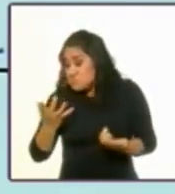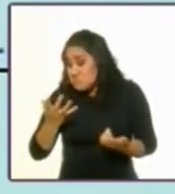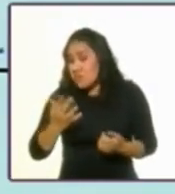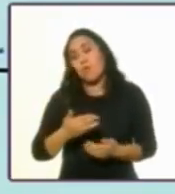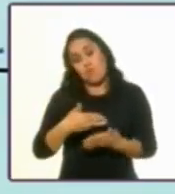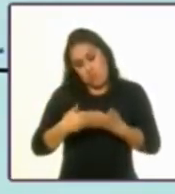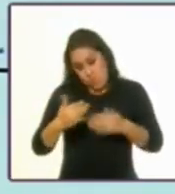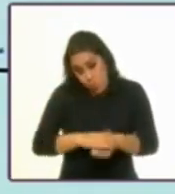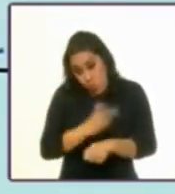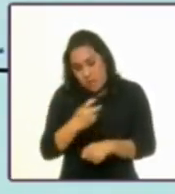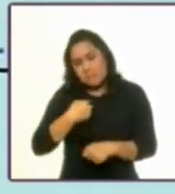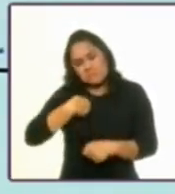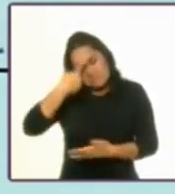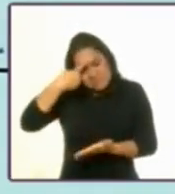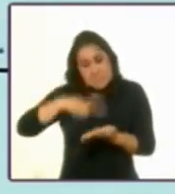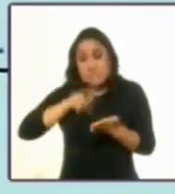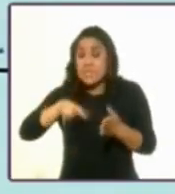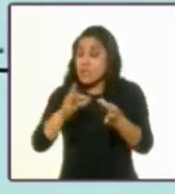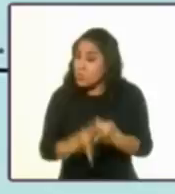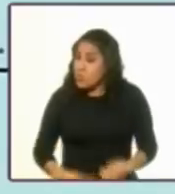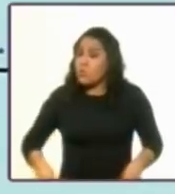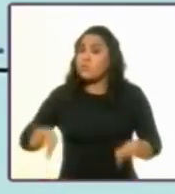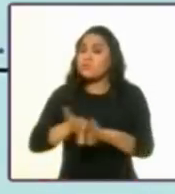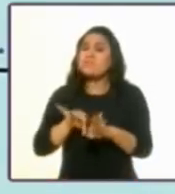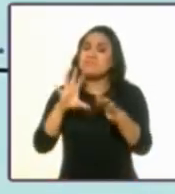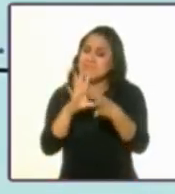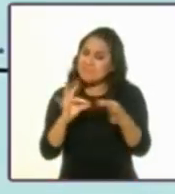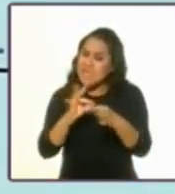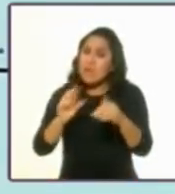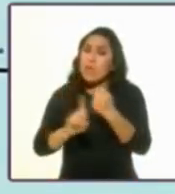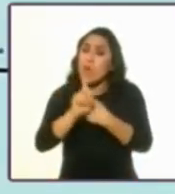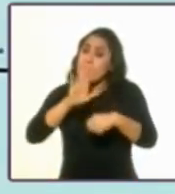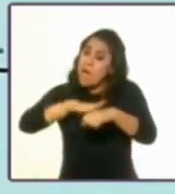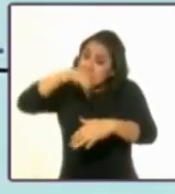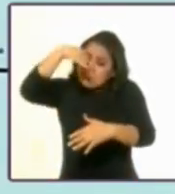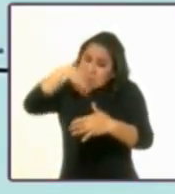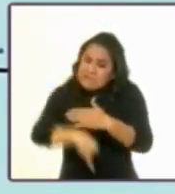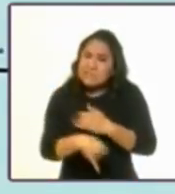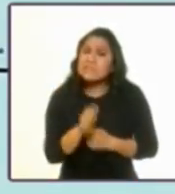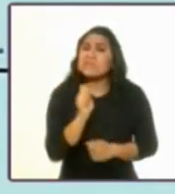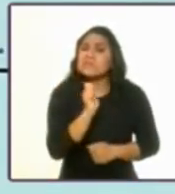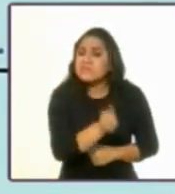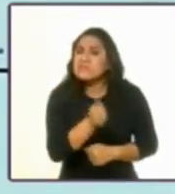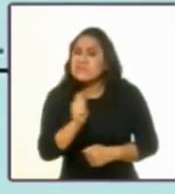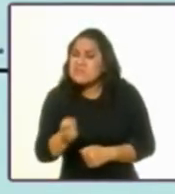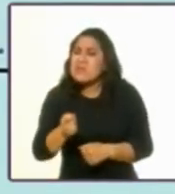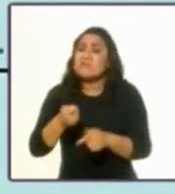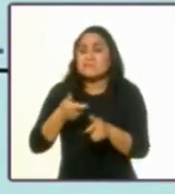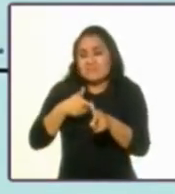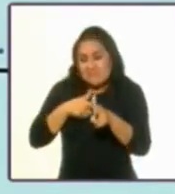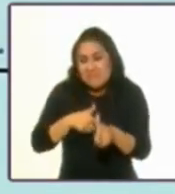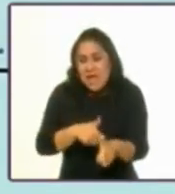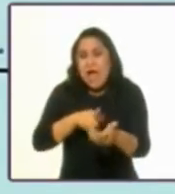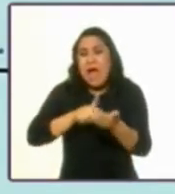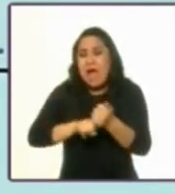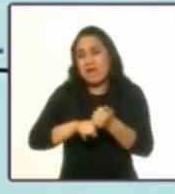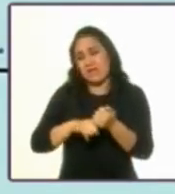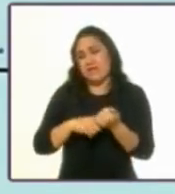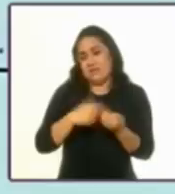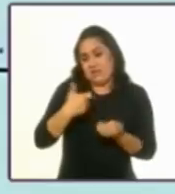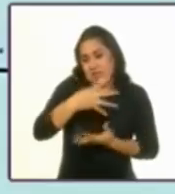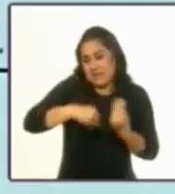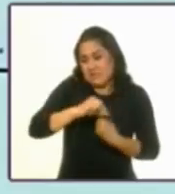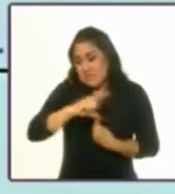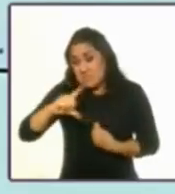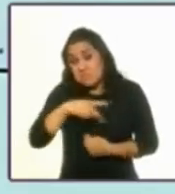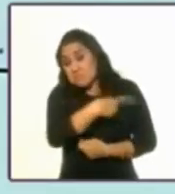creo que es importante hablar de problemas de fondo sobre lo que significa esta continuidad del modelo económico que